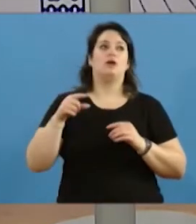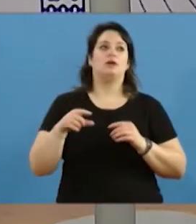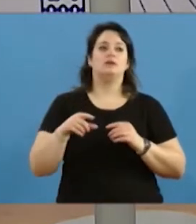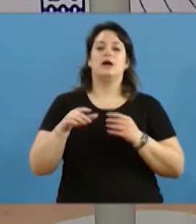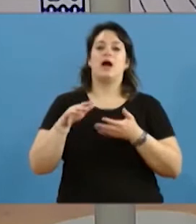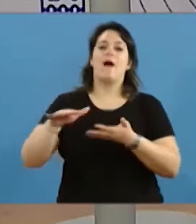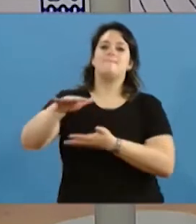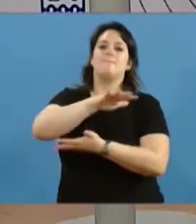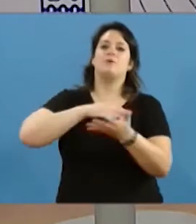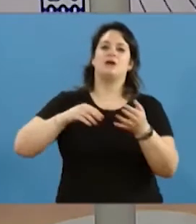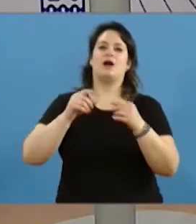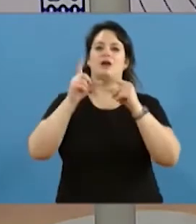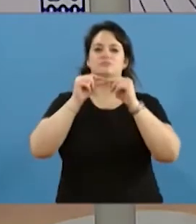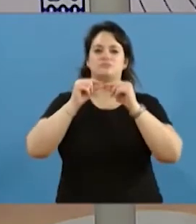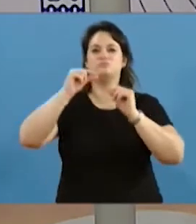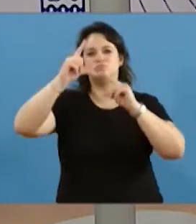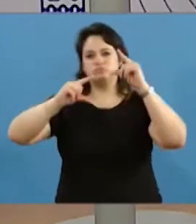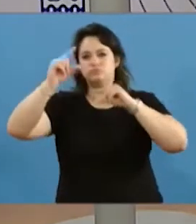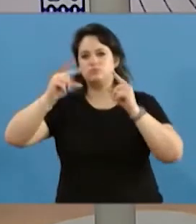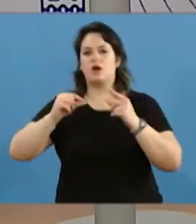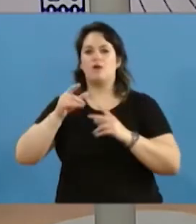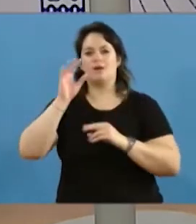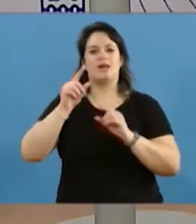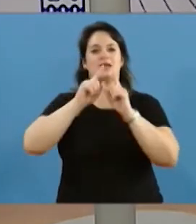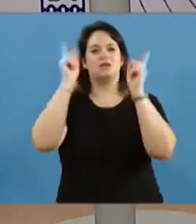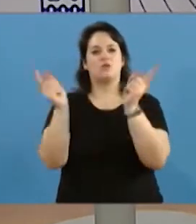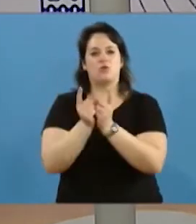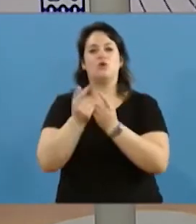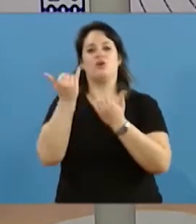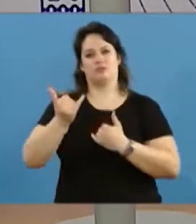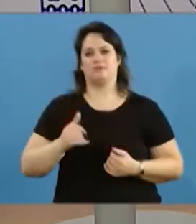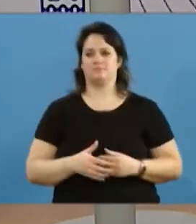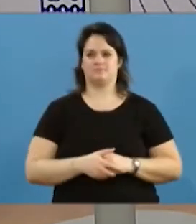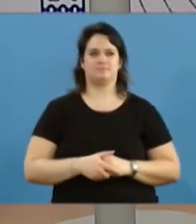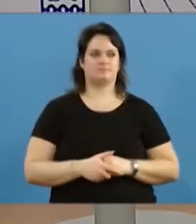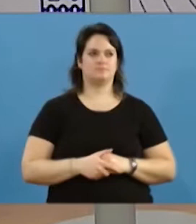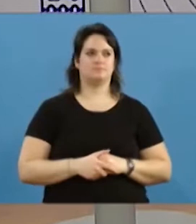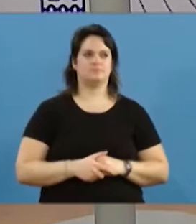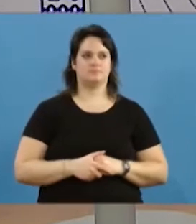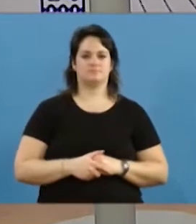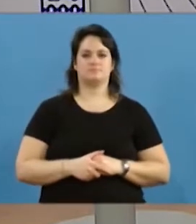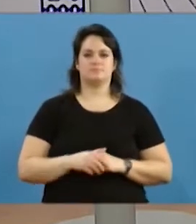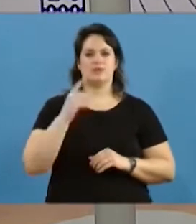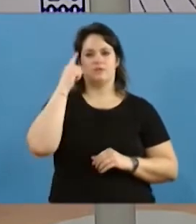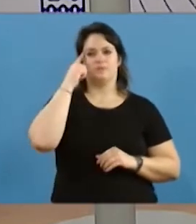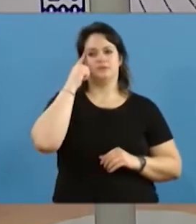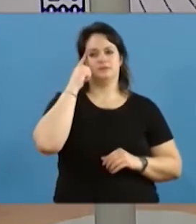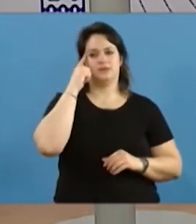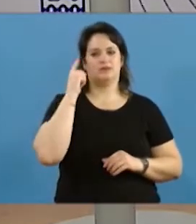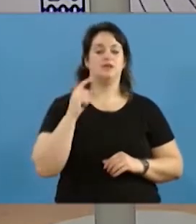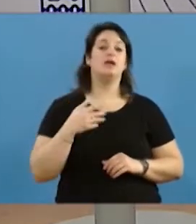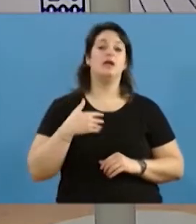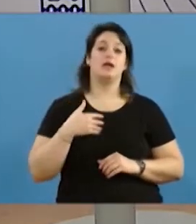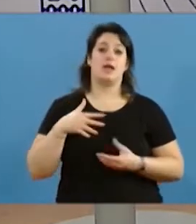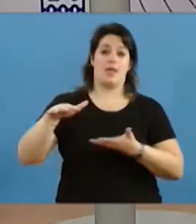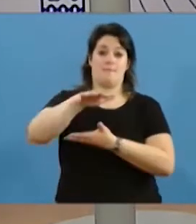se realiza el estudio estadístico con el fin de sacar conclusiones. Bueno, entonces pensemos, cuando estamos hablando de población,